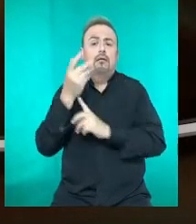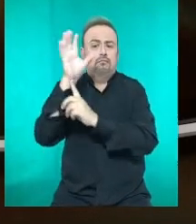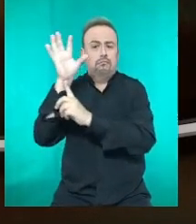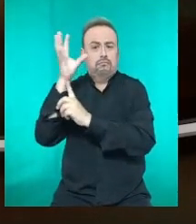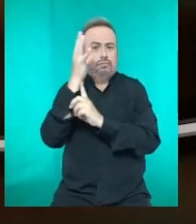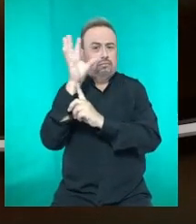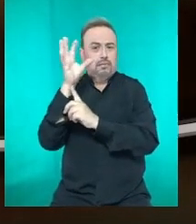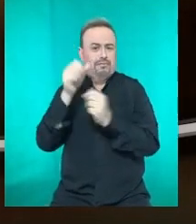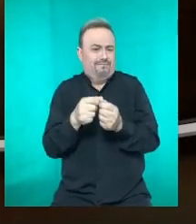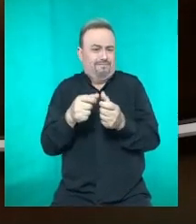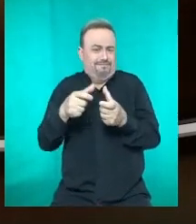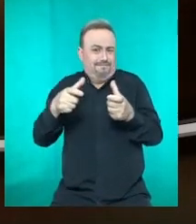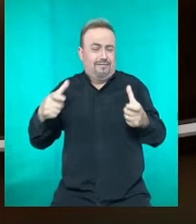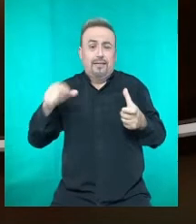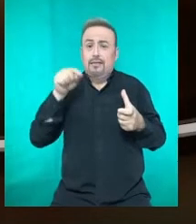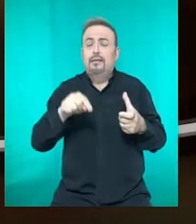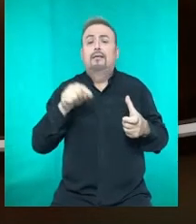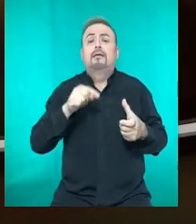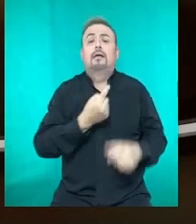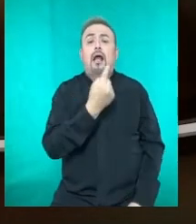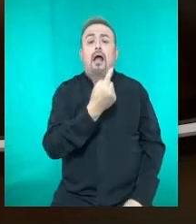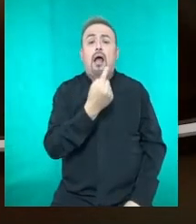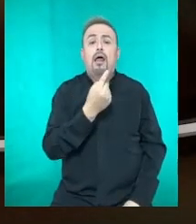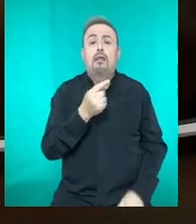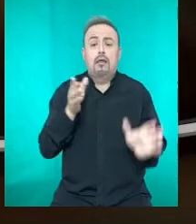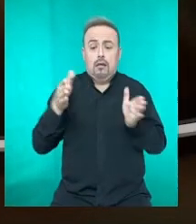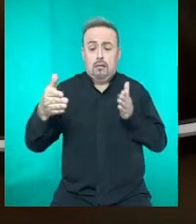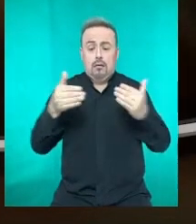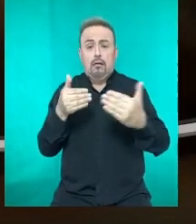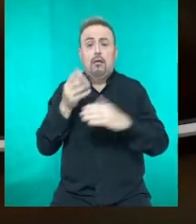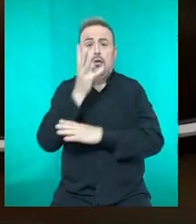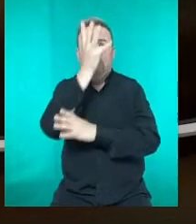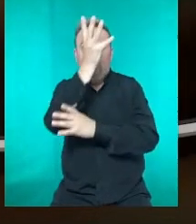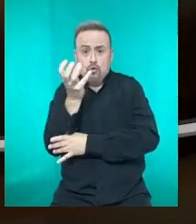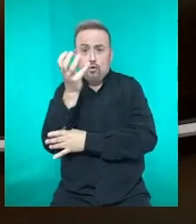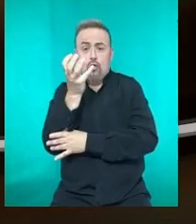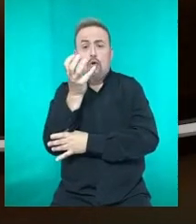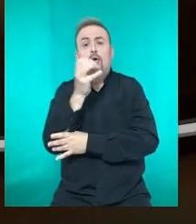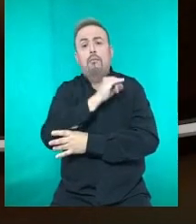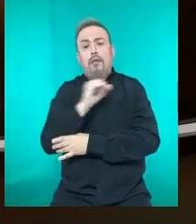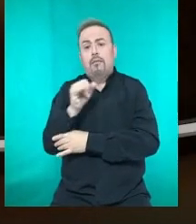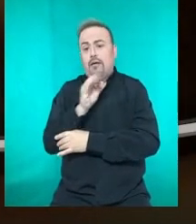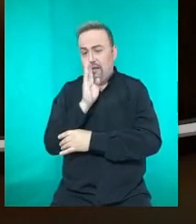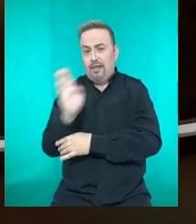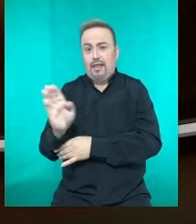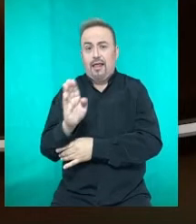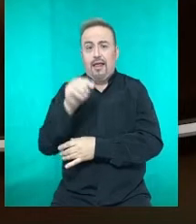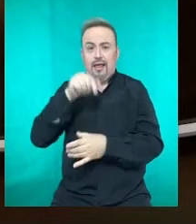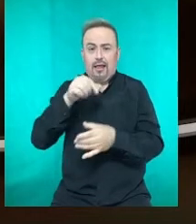parabólica enorme en la cual cada uno de estos paneles recolecta la luz solar y la dirige al foco principal que está ahí en el